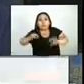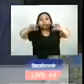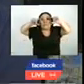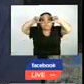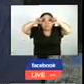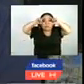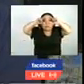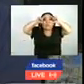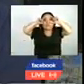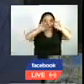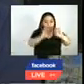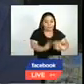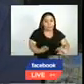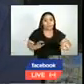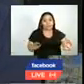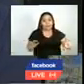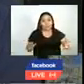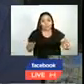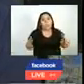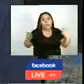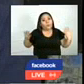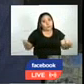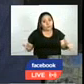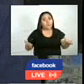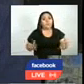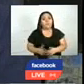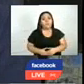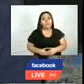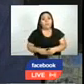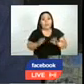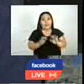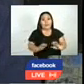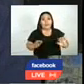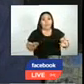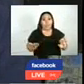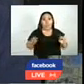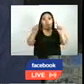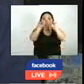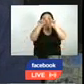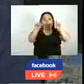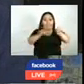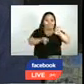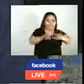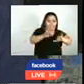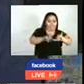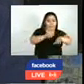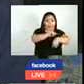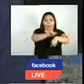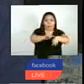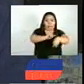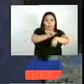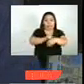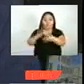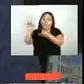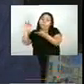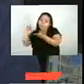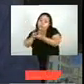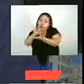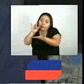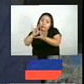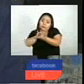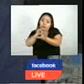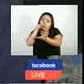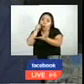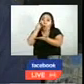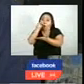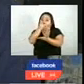lentes para los niños. Y eso es porque cuando los niños están trabajando mucho tiempo con pantallas, el ojo